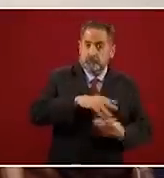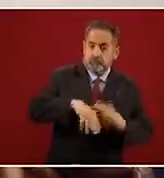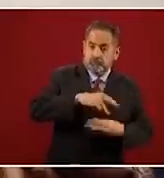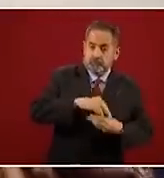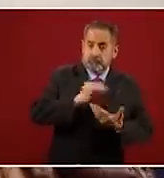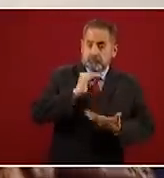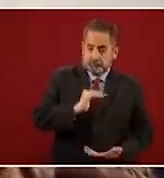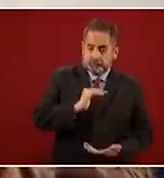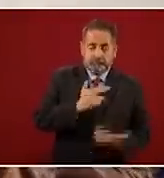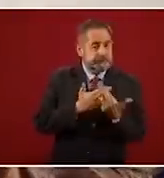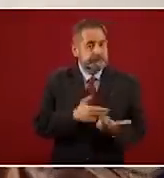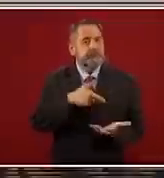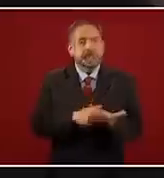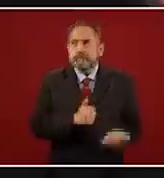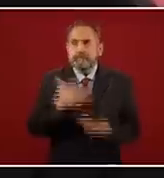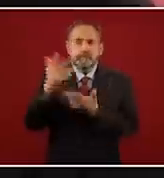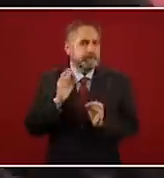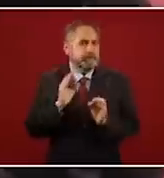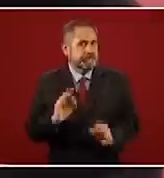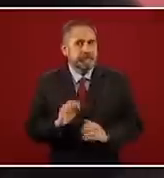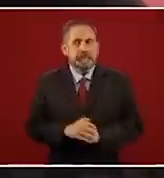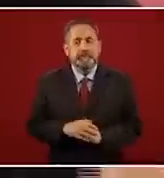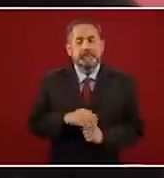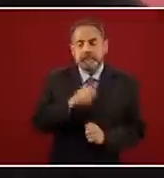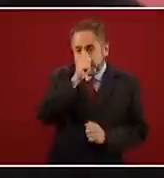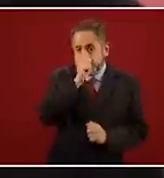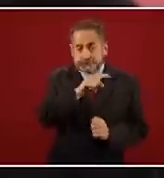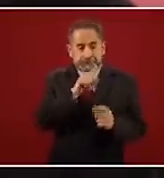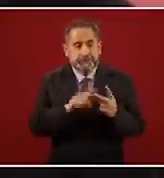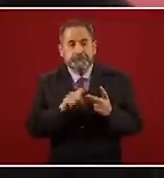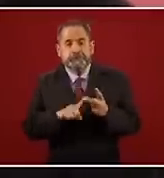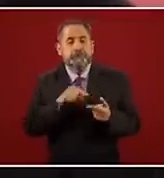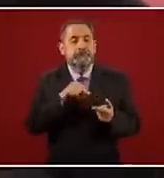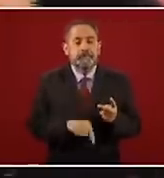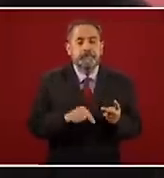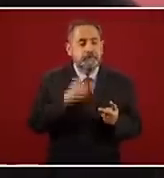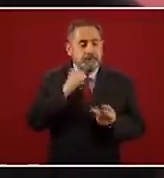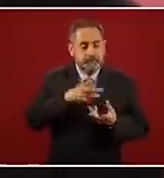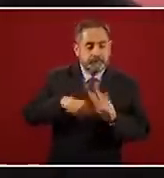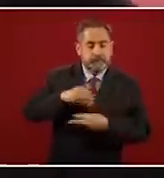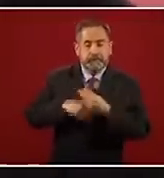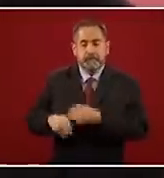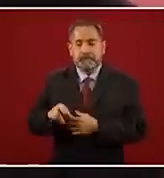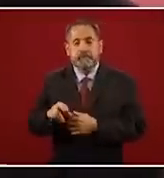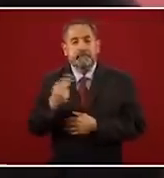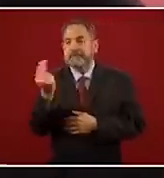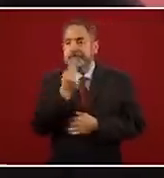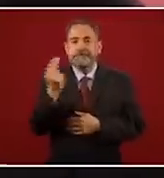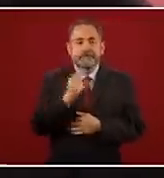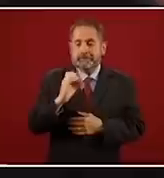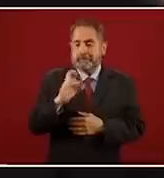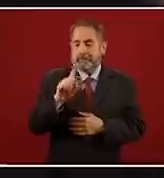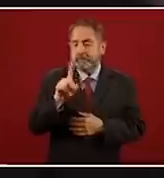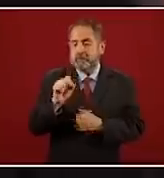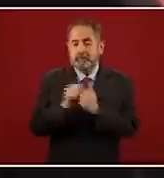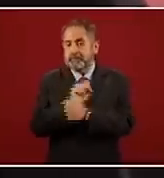este tipo de petróleo, y por el otro, para nuestro sistema nacional de refinación, que requiere mucho crudo ligero.